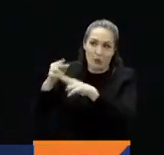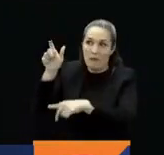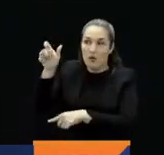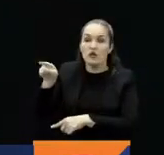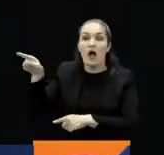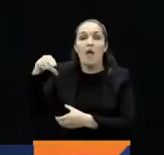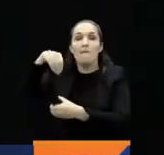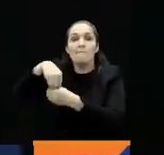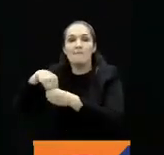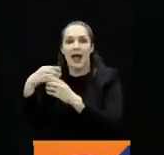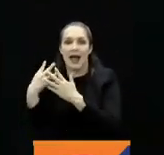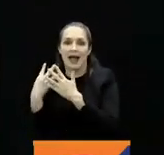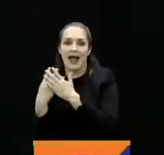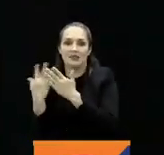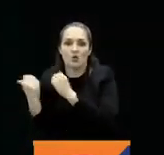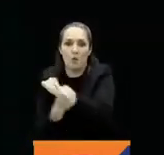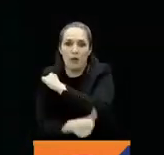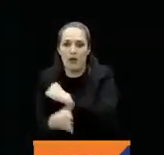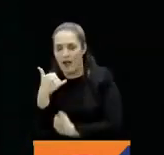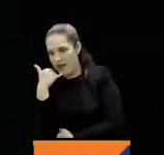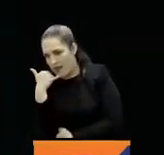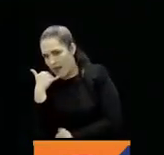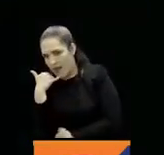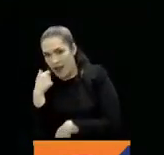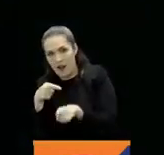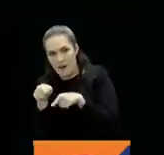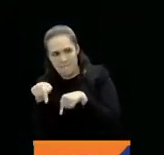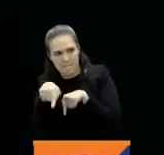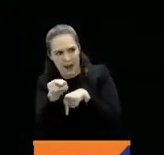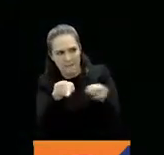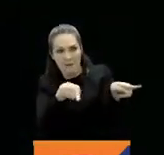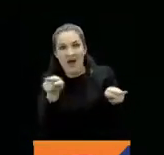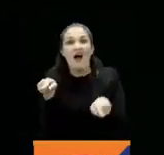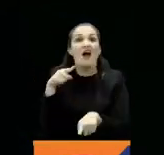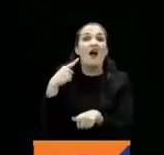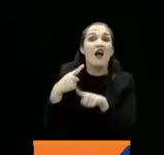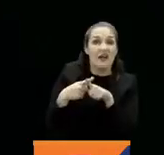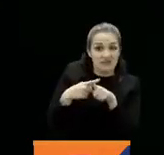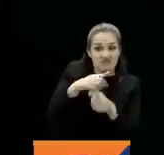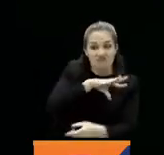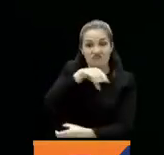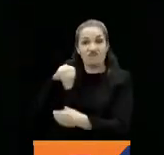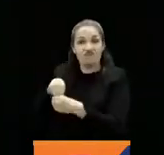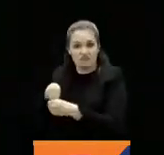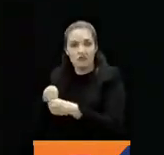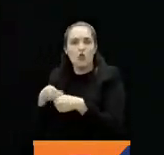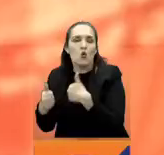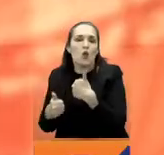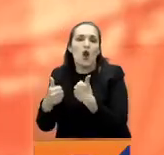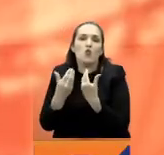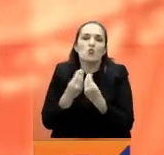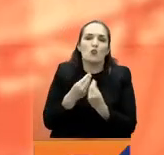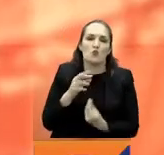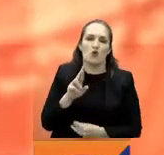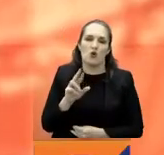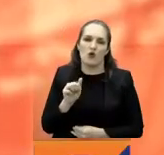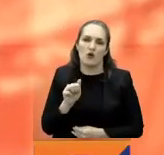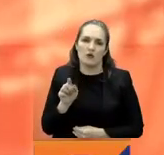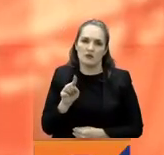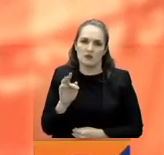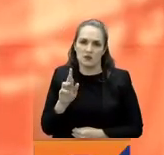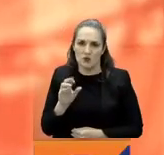cárcel de Cómbita en Boyacá. Este sujeto habría pertenecido a la extinta estructura criminal Los Rastrojos. El